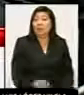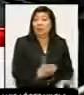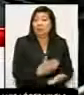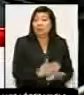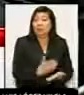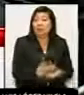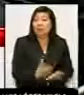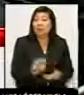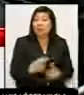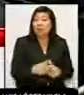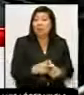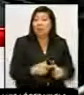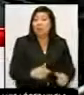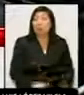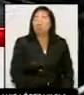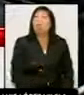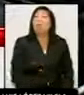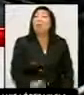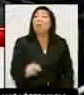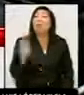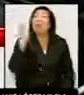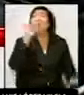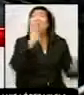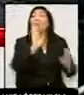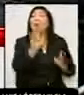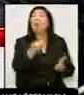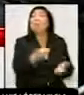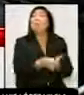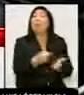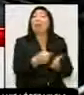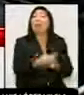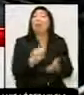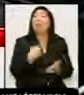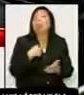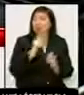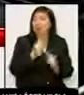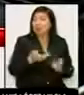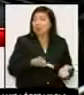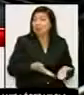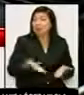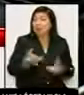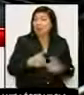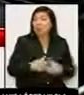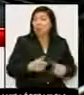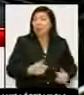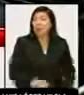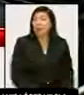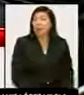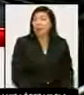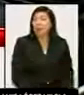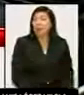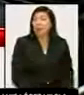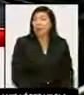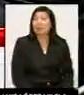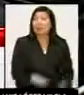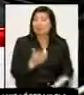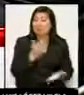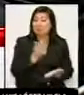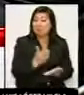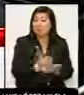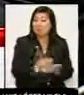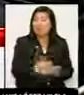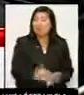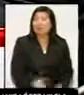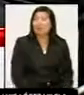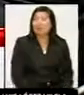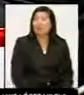los pobladores locales, les dicen, no te preocupes, no vas a pagar, nosotros te vamos a llevar ese lugar y ahí vas a ver que para el tren y como sea